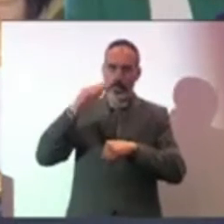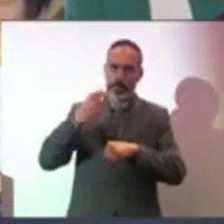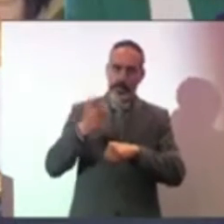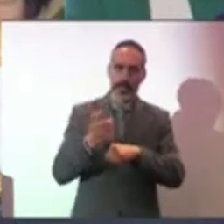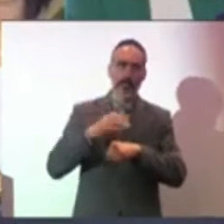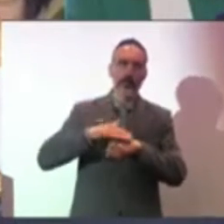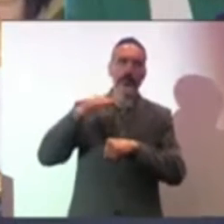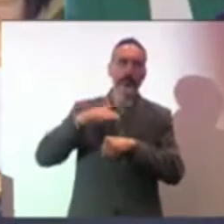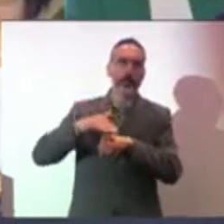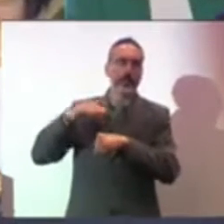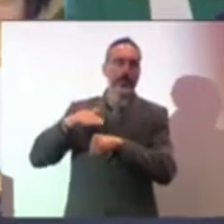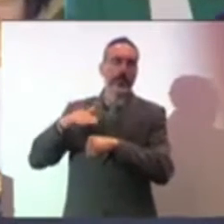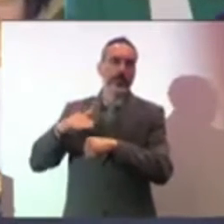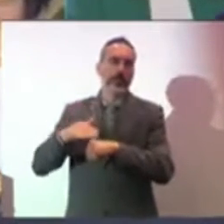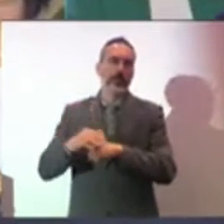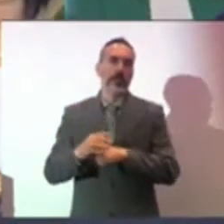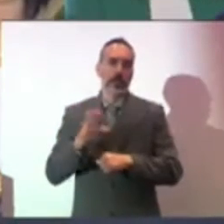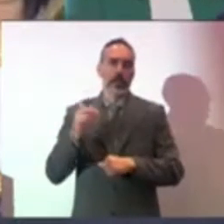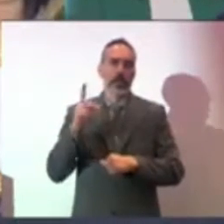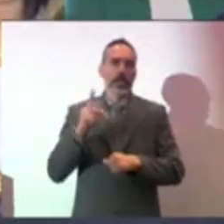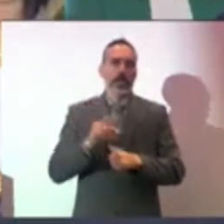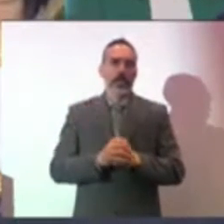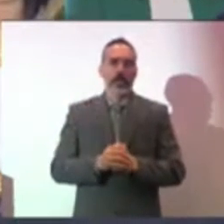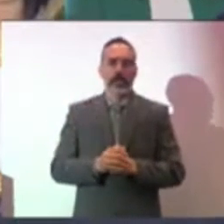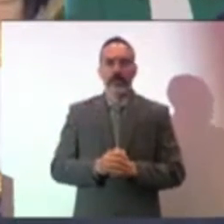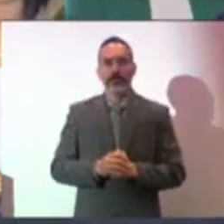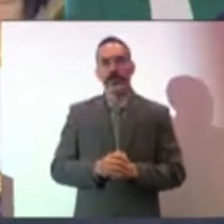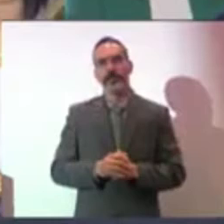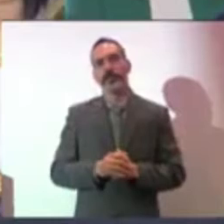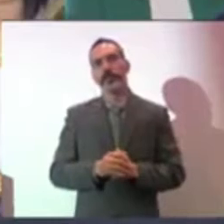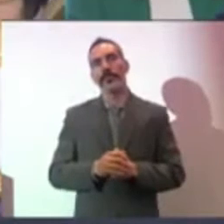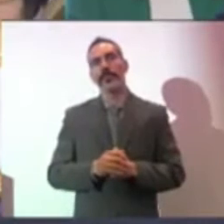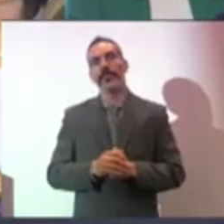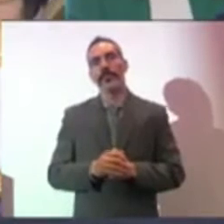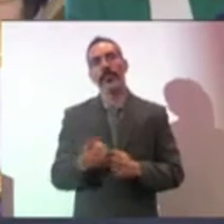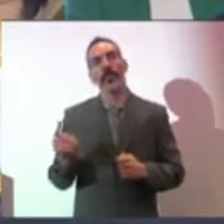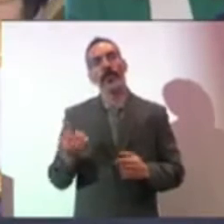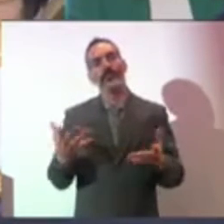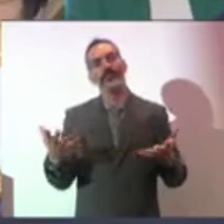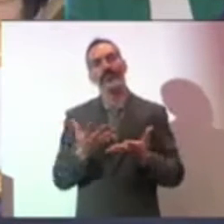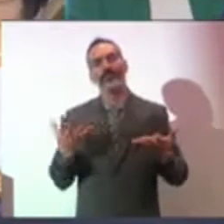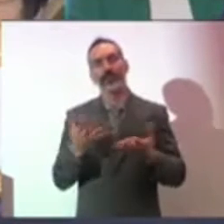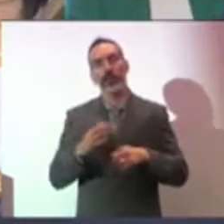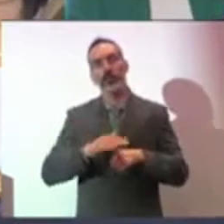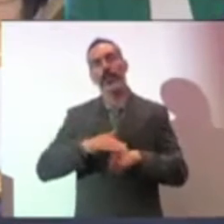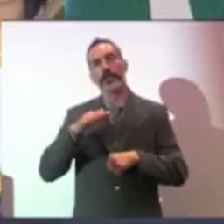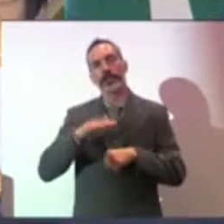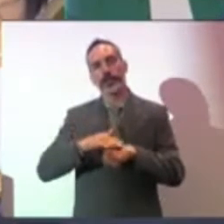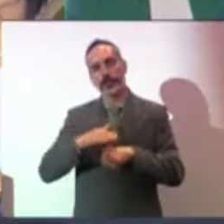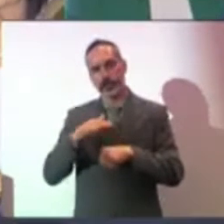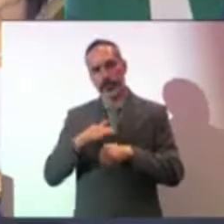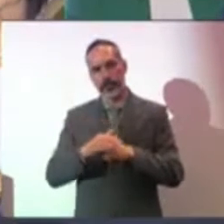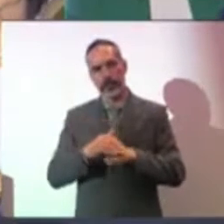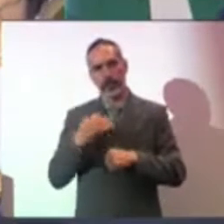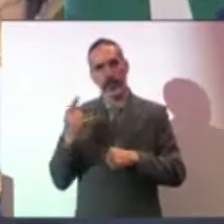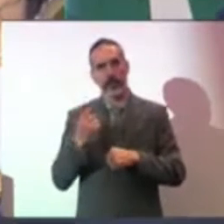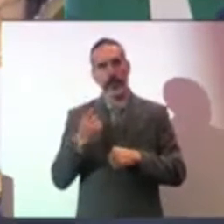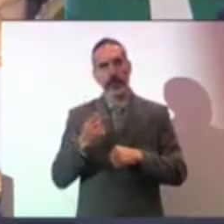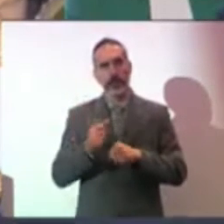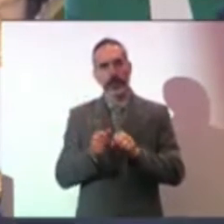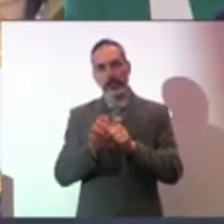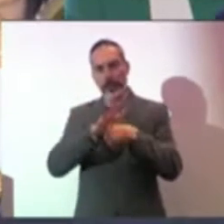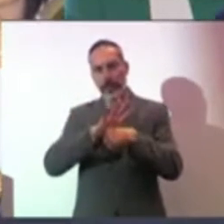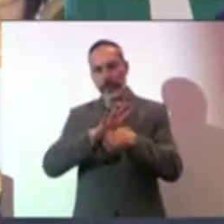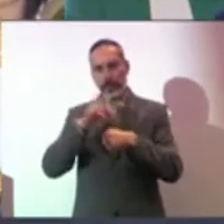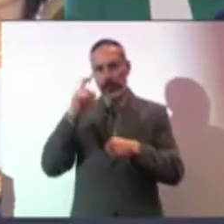y multiplicar el impacto de sus acciones, que hiciera más con menos en un contexto de pospandemia